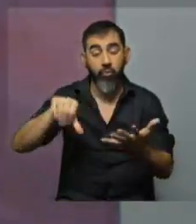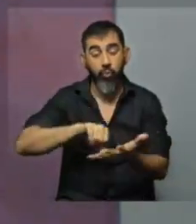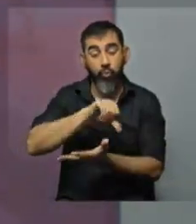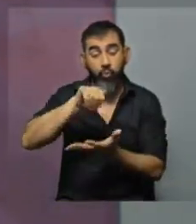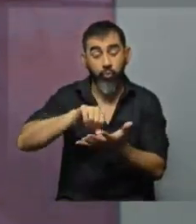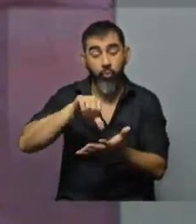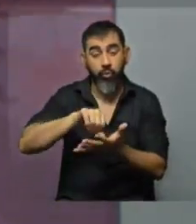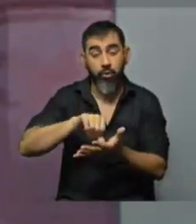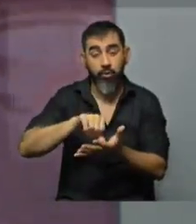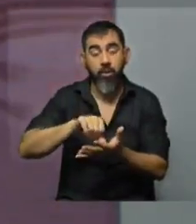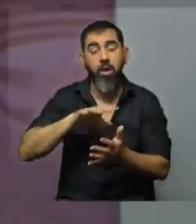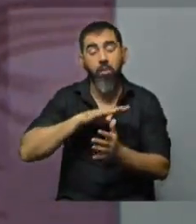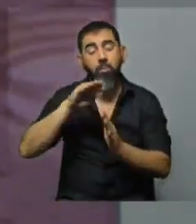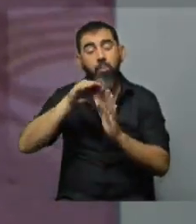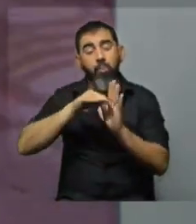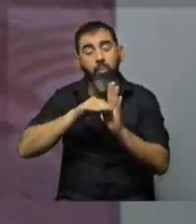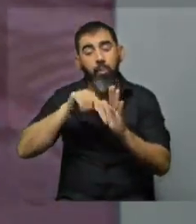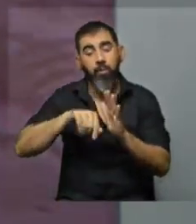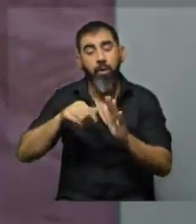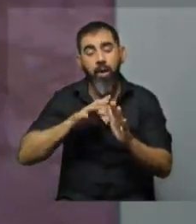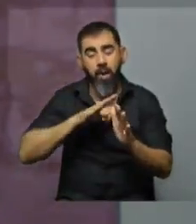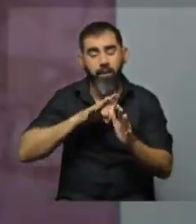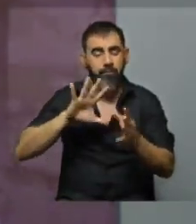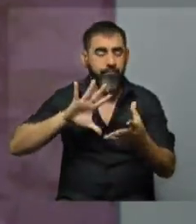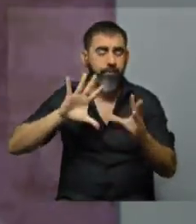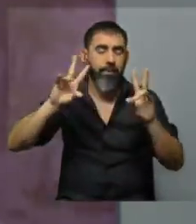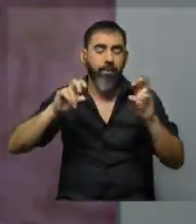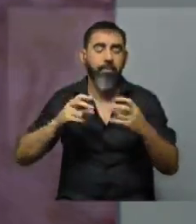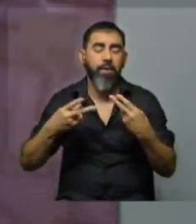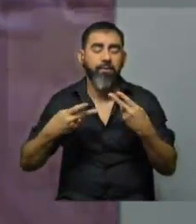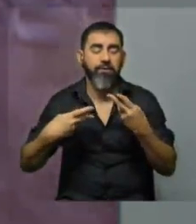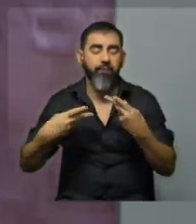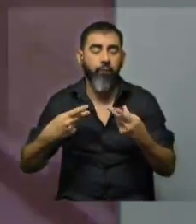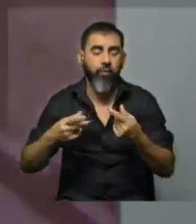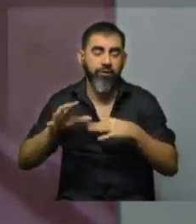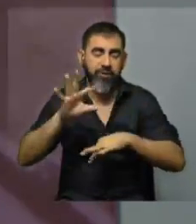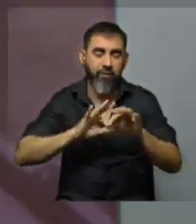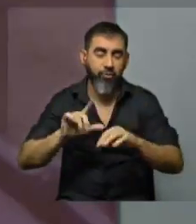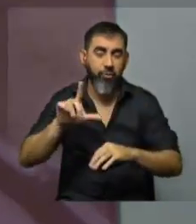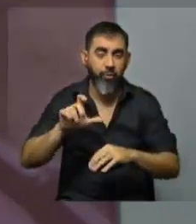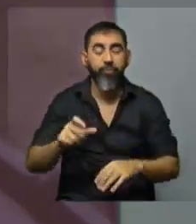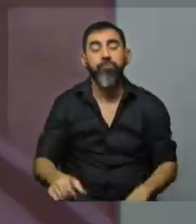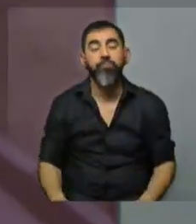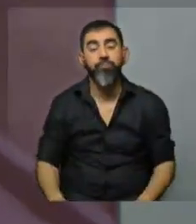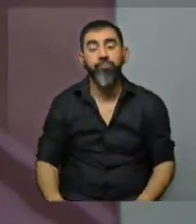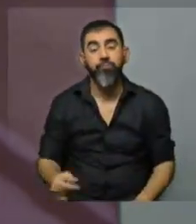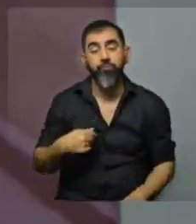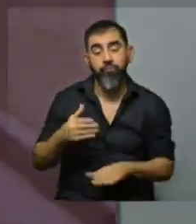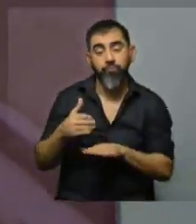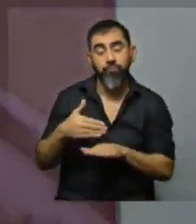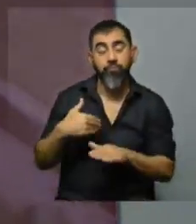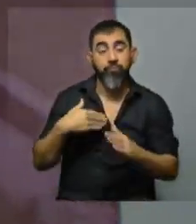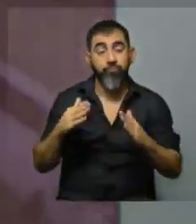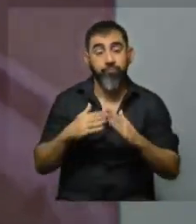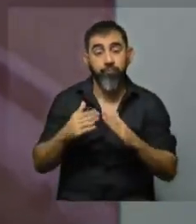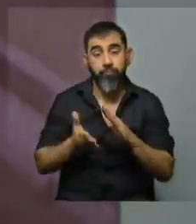veníamos a la... vamos a tener un programa que está permeado de todo lo que es el pero lo decíamos, yo salí temprano de